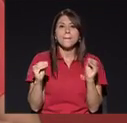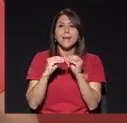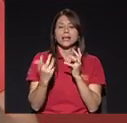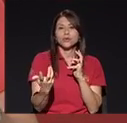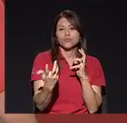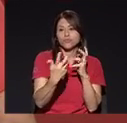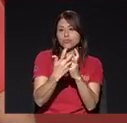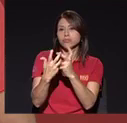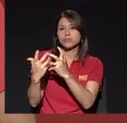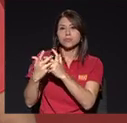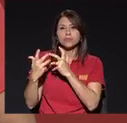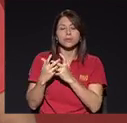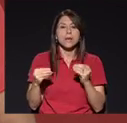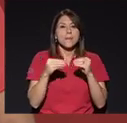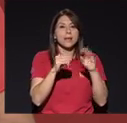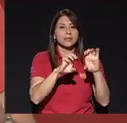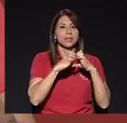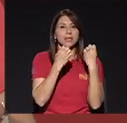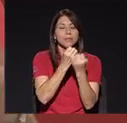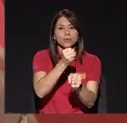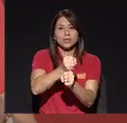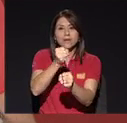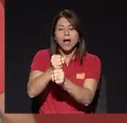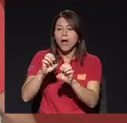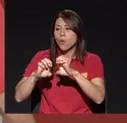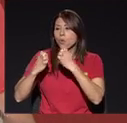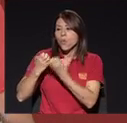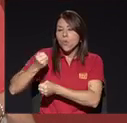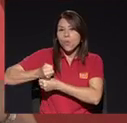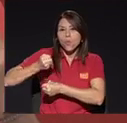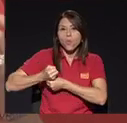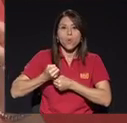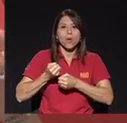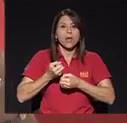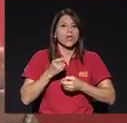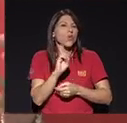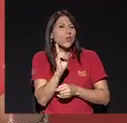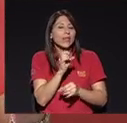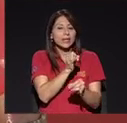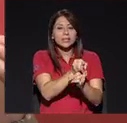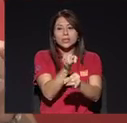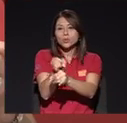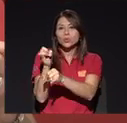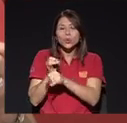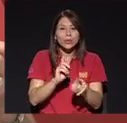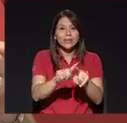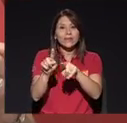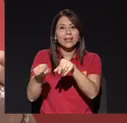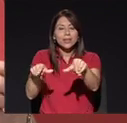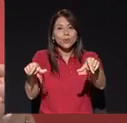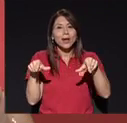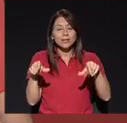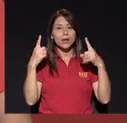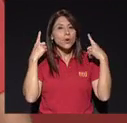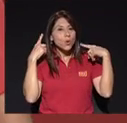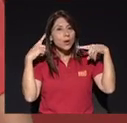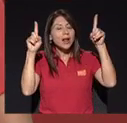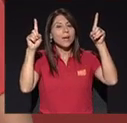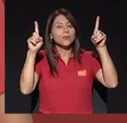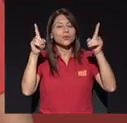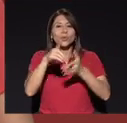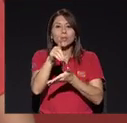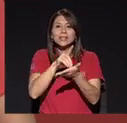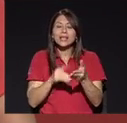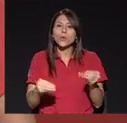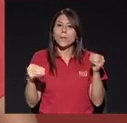trabajo, hacemos más equipos de trabajo en las instituciones o en los contextos donde nos encontramos, pues vamos a lograr un